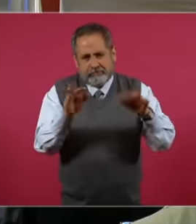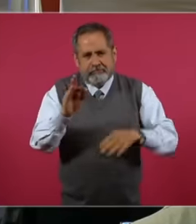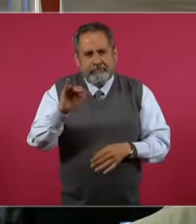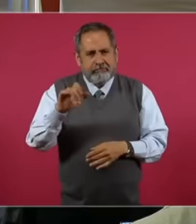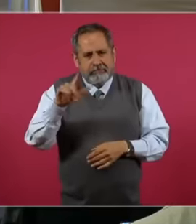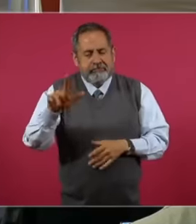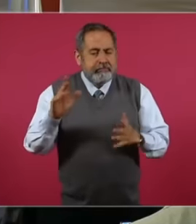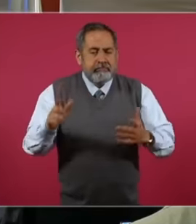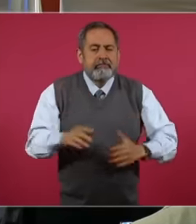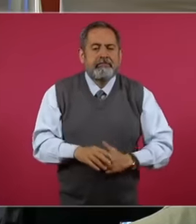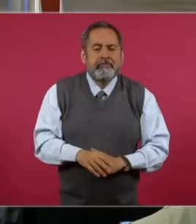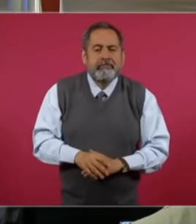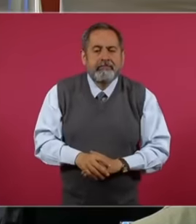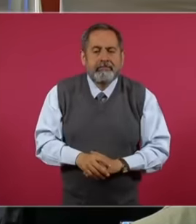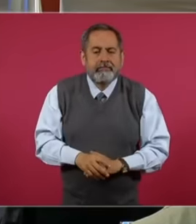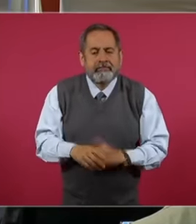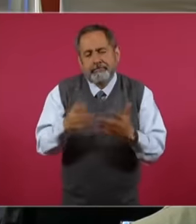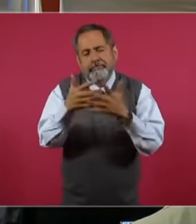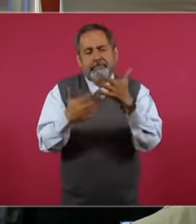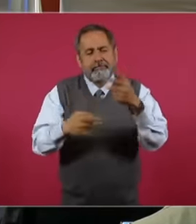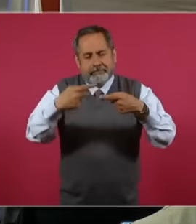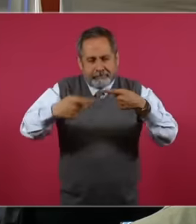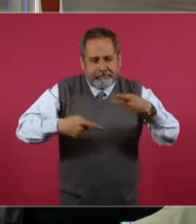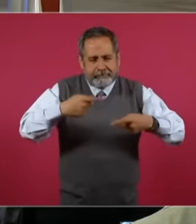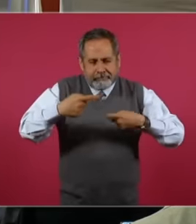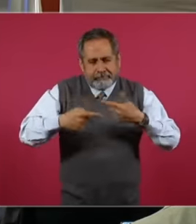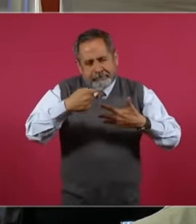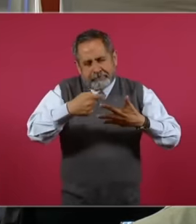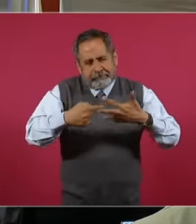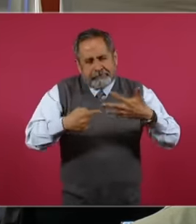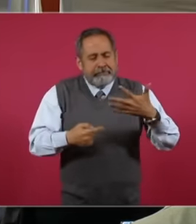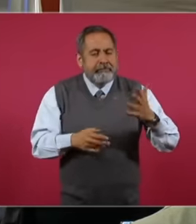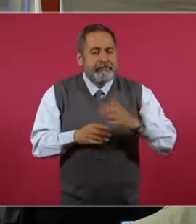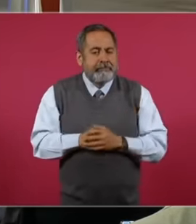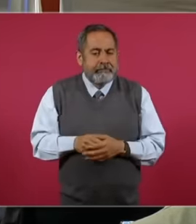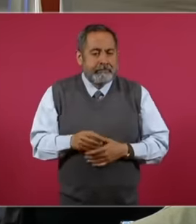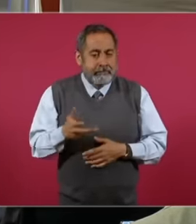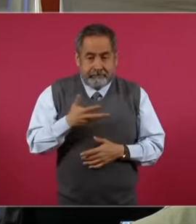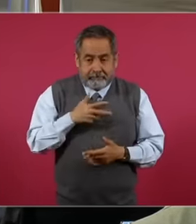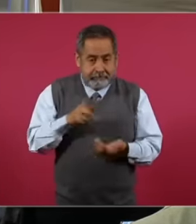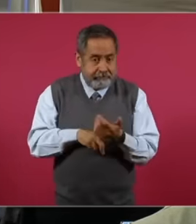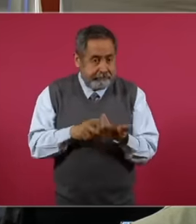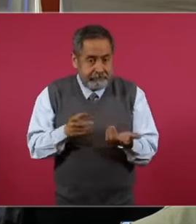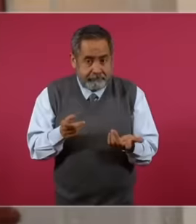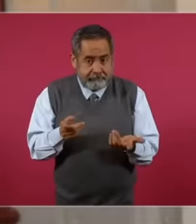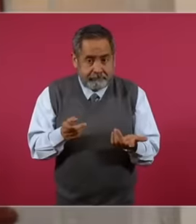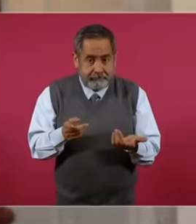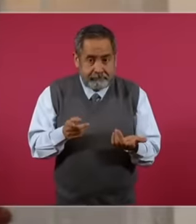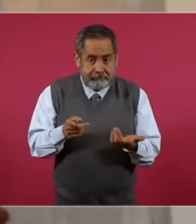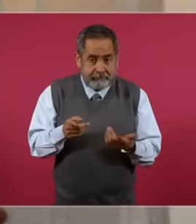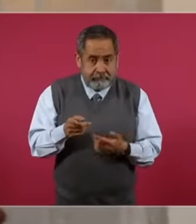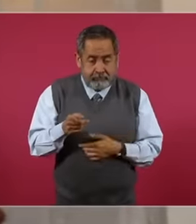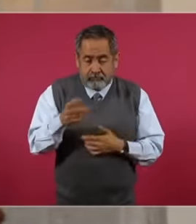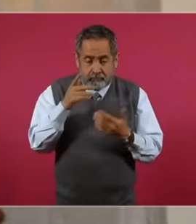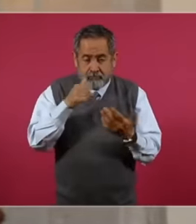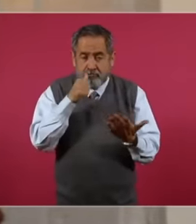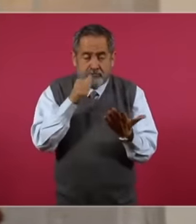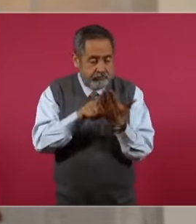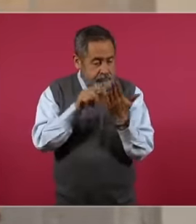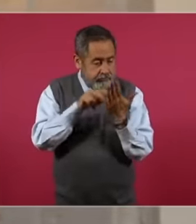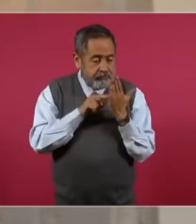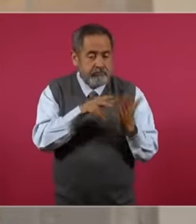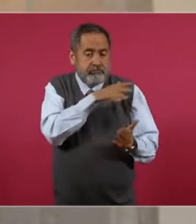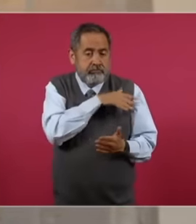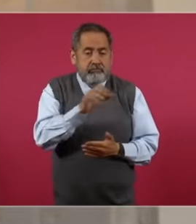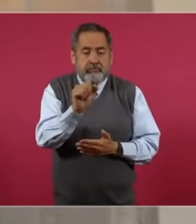General de la República. Y bueno, las preguntas que sobre este asunto tienen es, número uno, según muestra la carta, el general